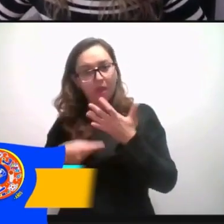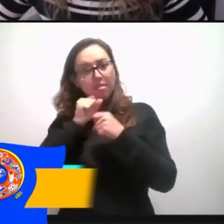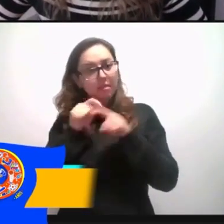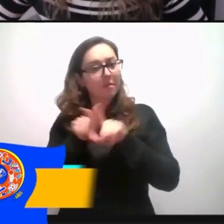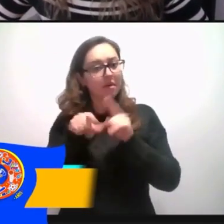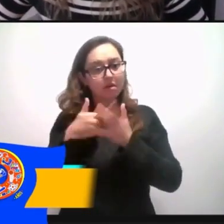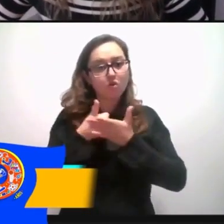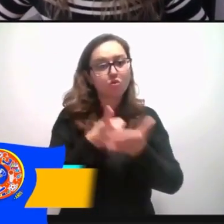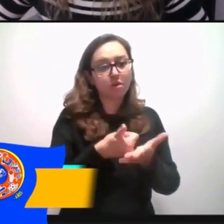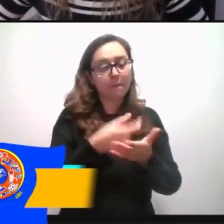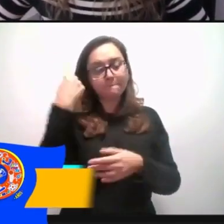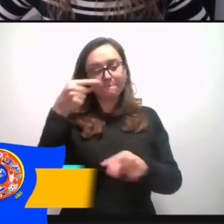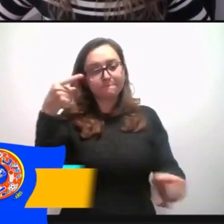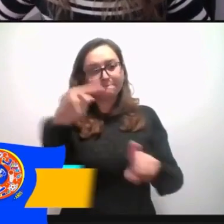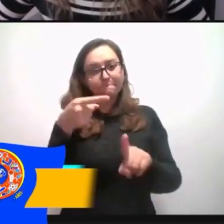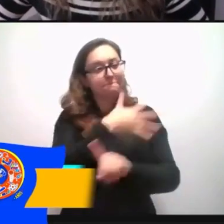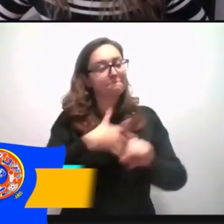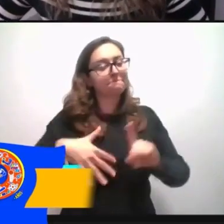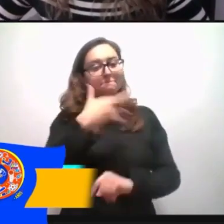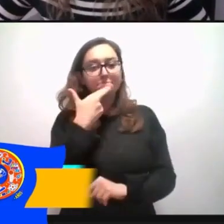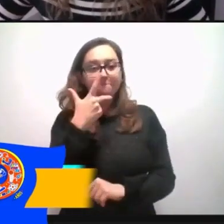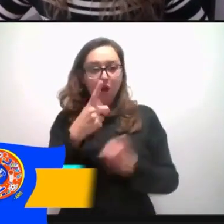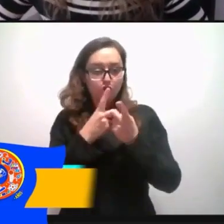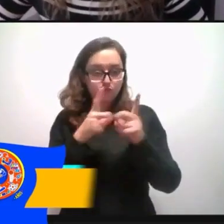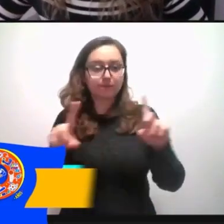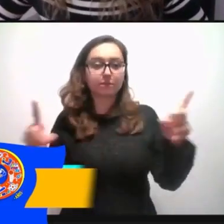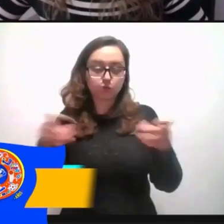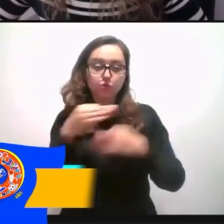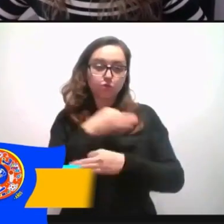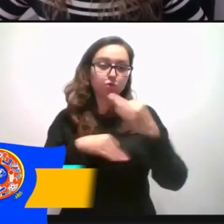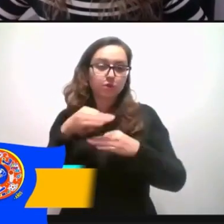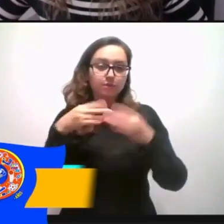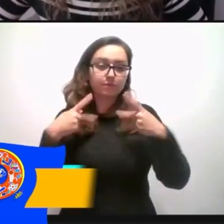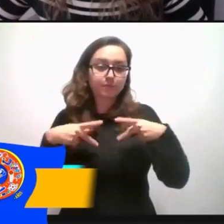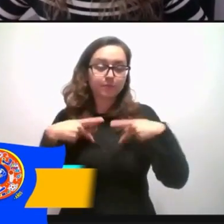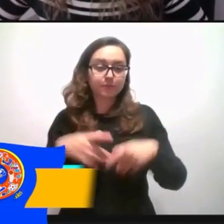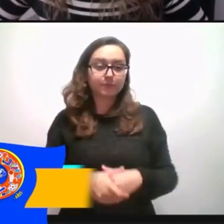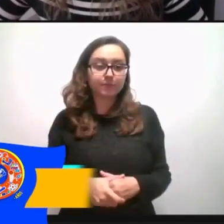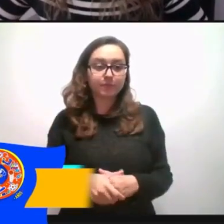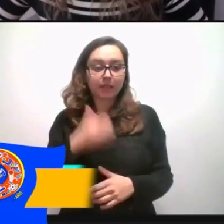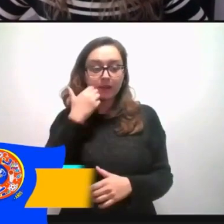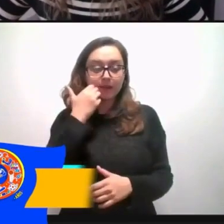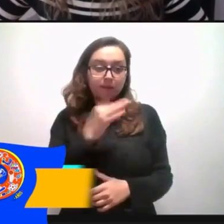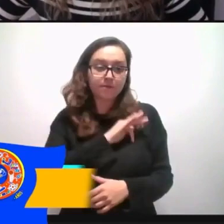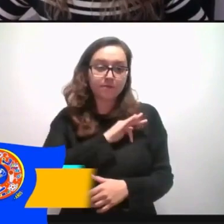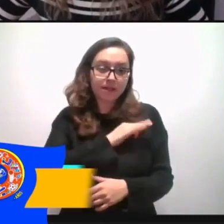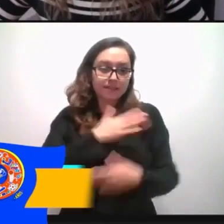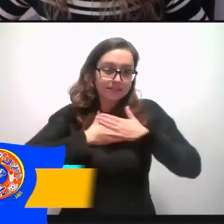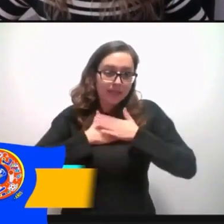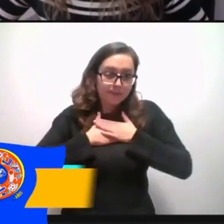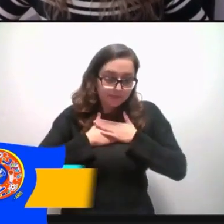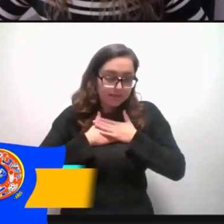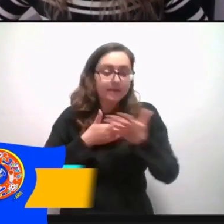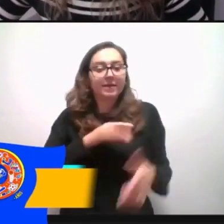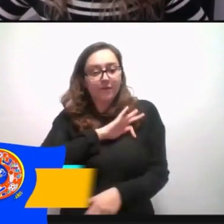mejor sociedad y un mejor desarrollo de las personas. Yo quiero felicitarme y felicitar a la doctora Ramírez Flores.